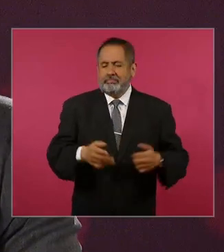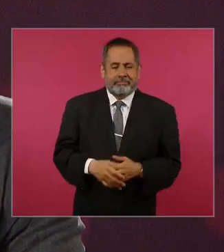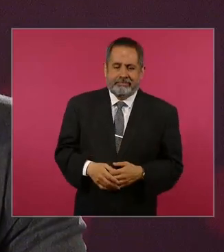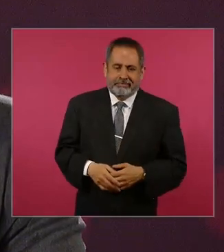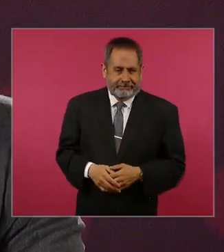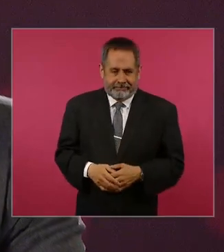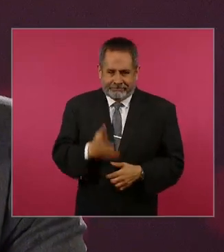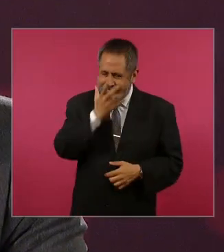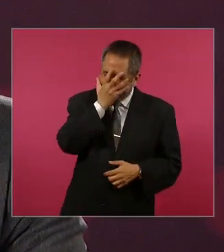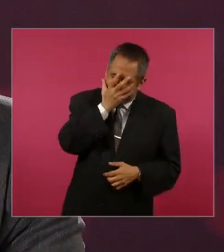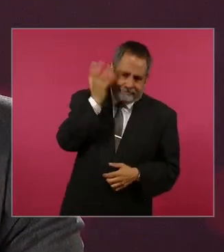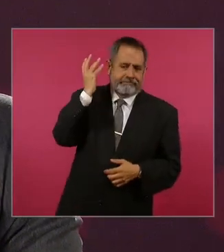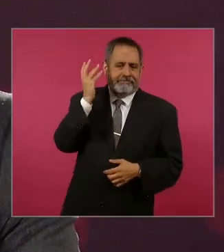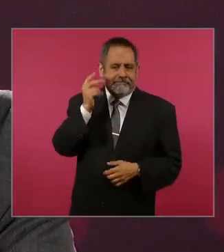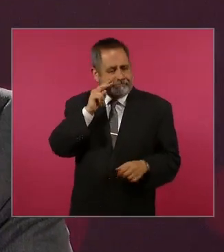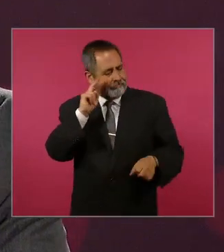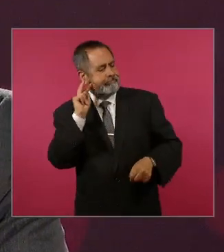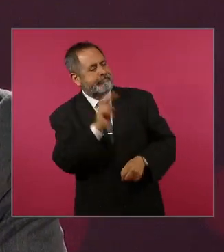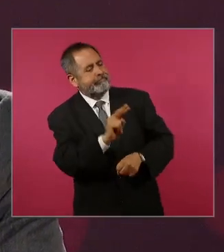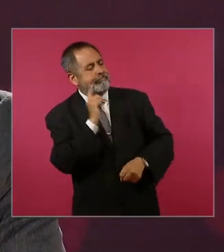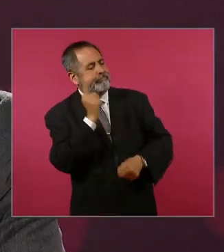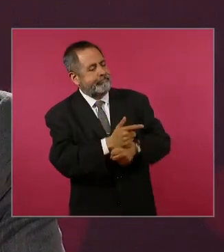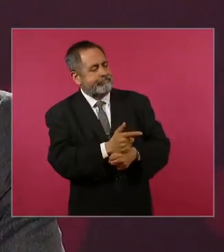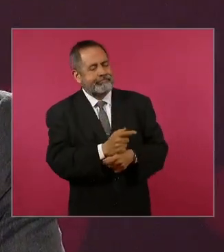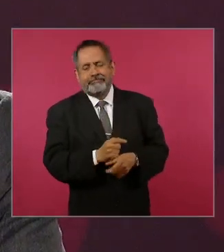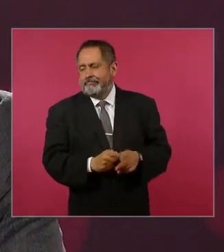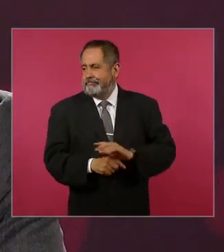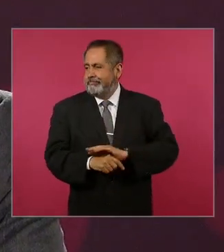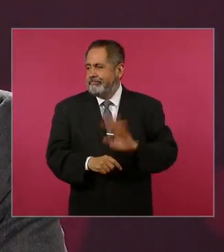pues fuera máscaras.